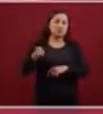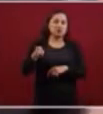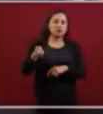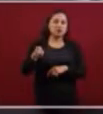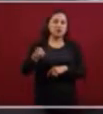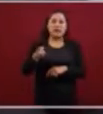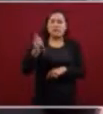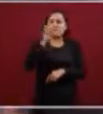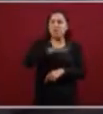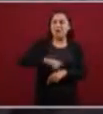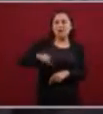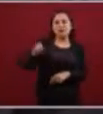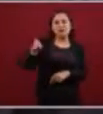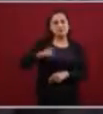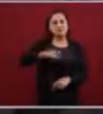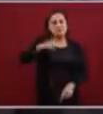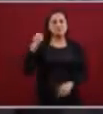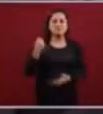sentenciar.